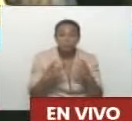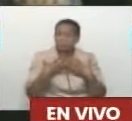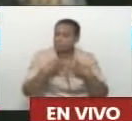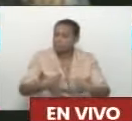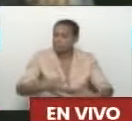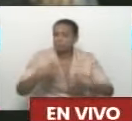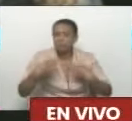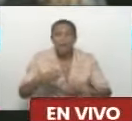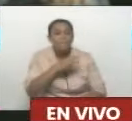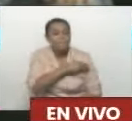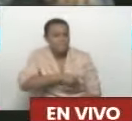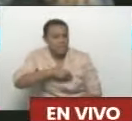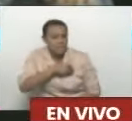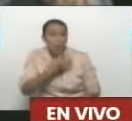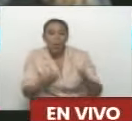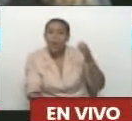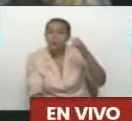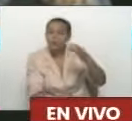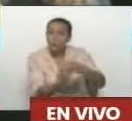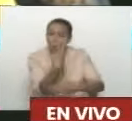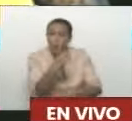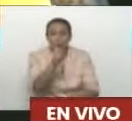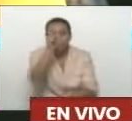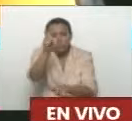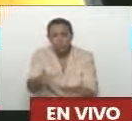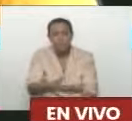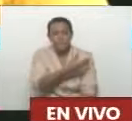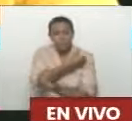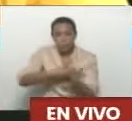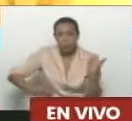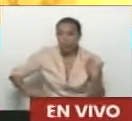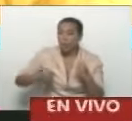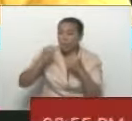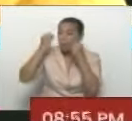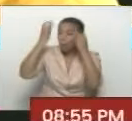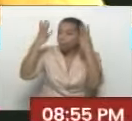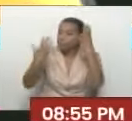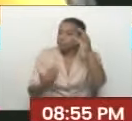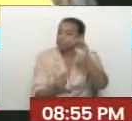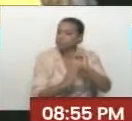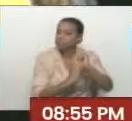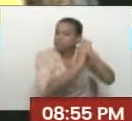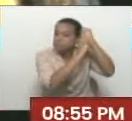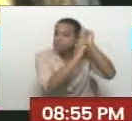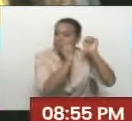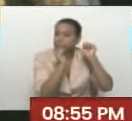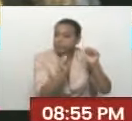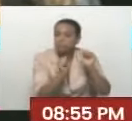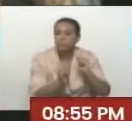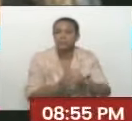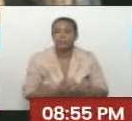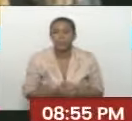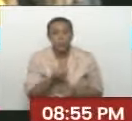hermosa misión que hoy, pues, usted como buen creador, como buen